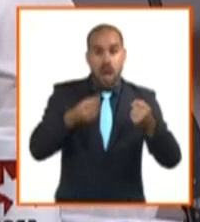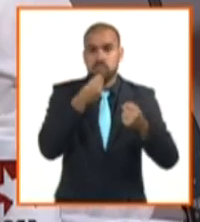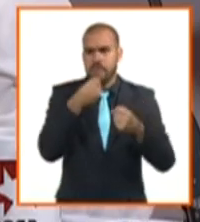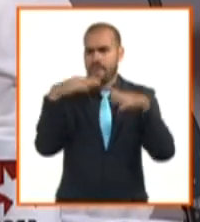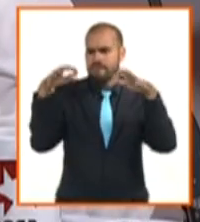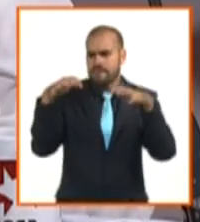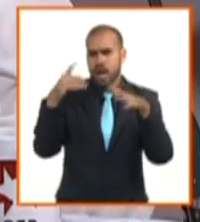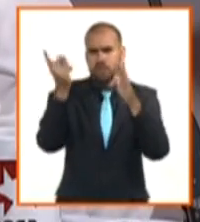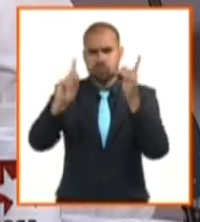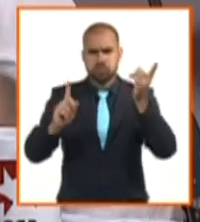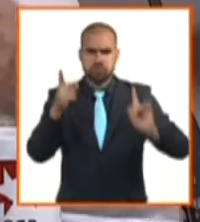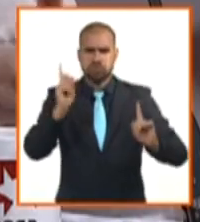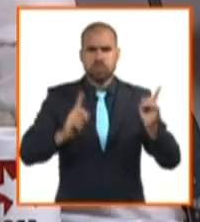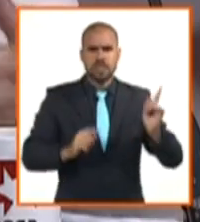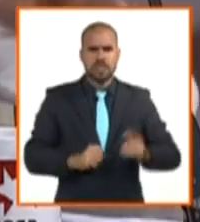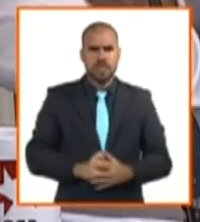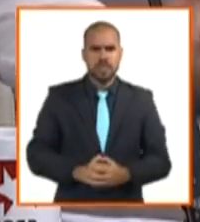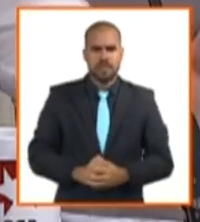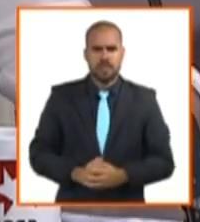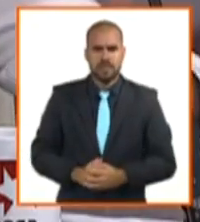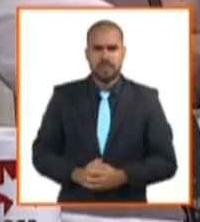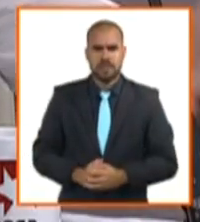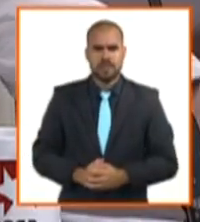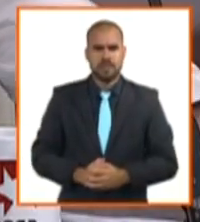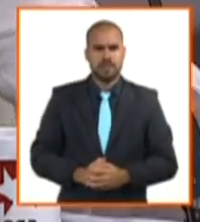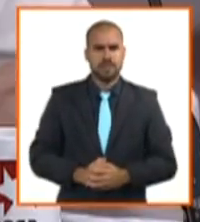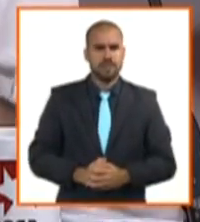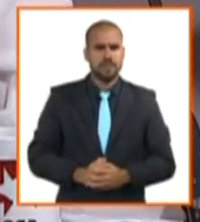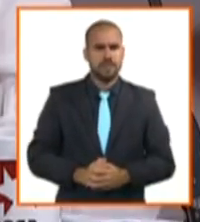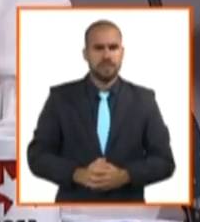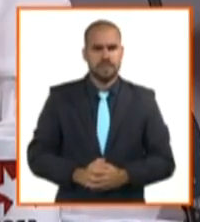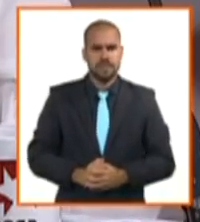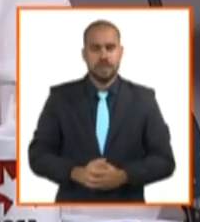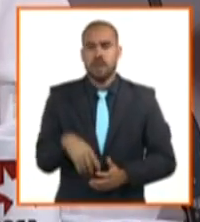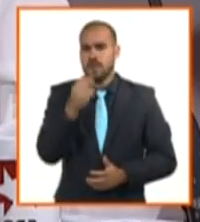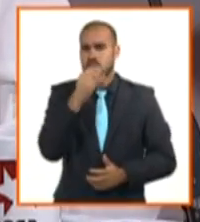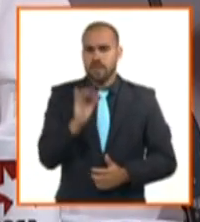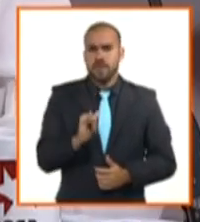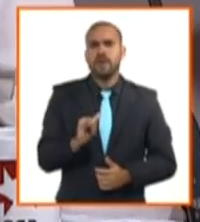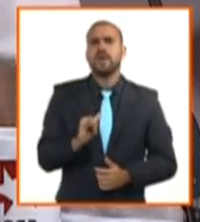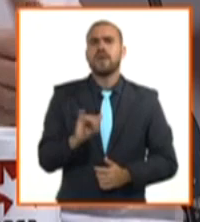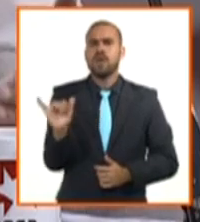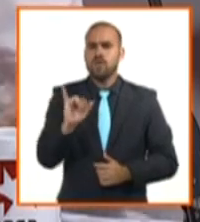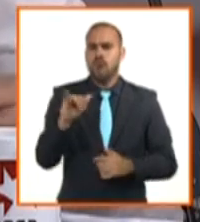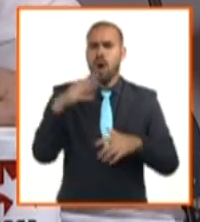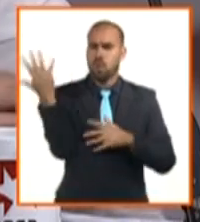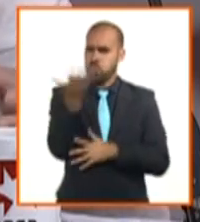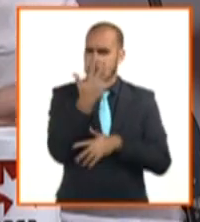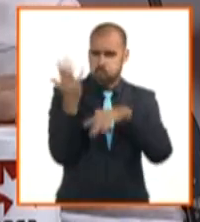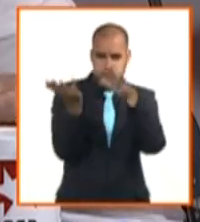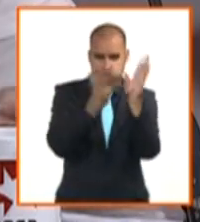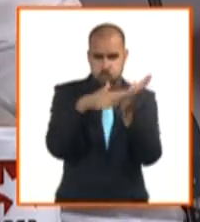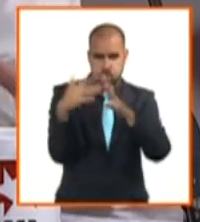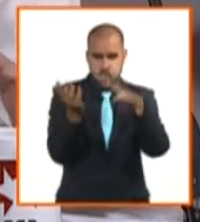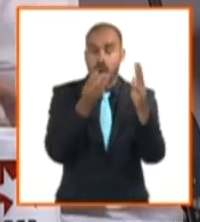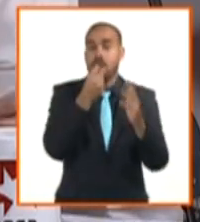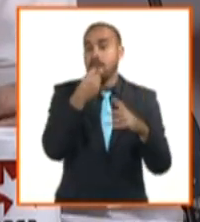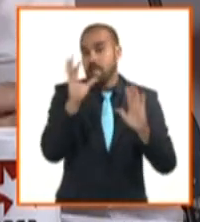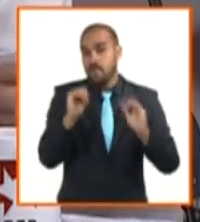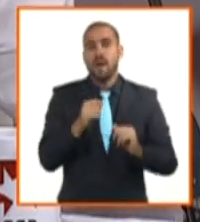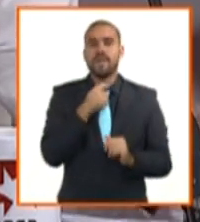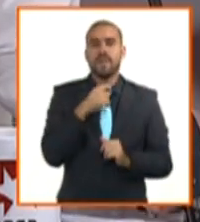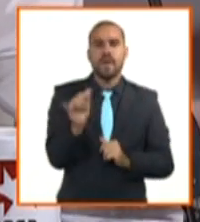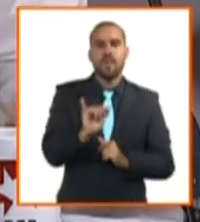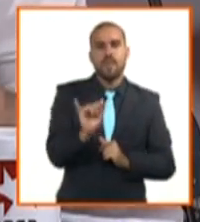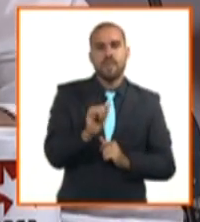tarde de verano puede dar un chubasco intenso una lluvia intensa un viento fuerte e incluso la posibilidad de algún evento mucho más